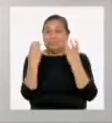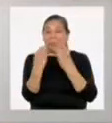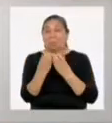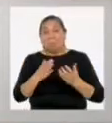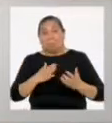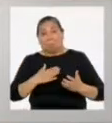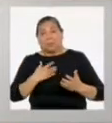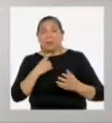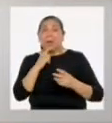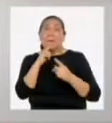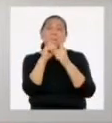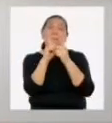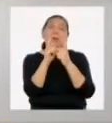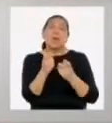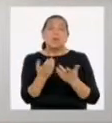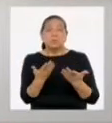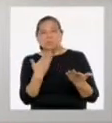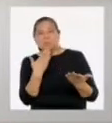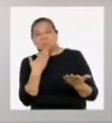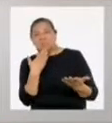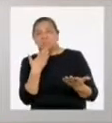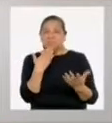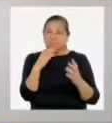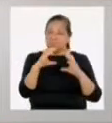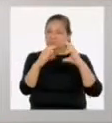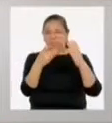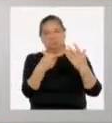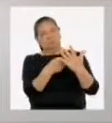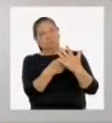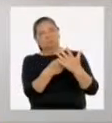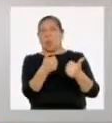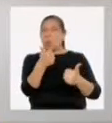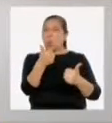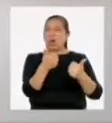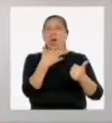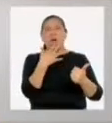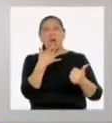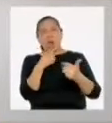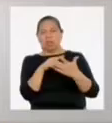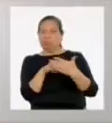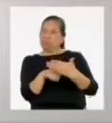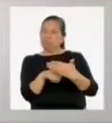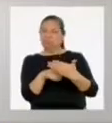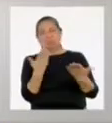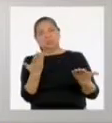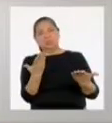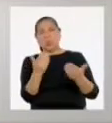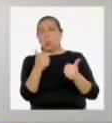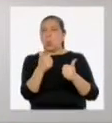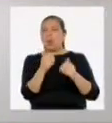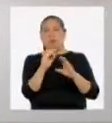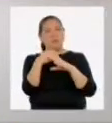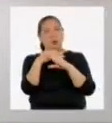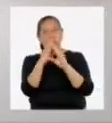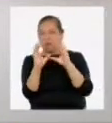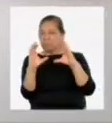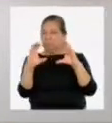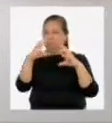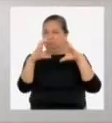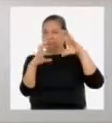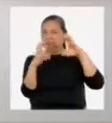ceramio, podemos preguntarnos, ¿qué es? ¿Cuál es su color? ¿Cuál es su